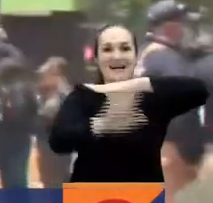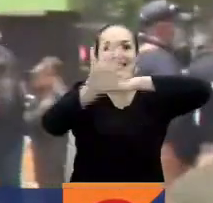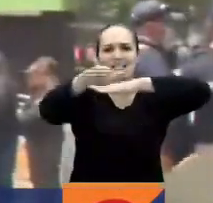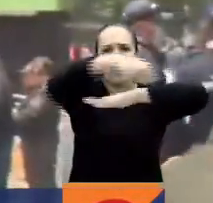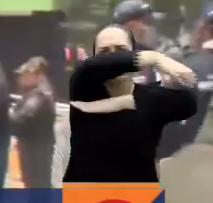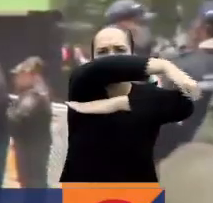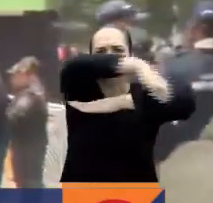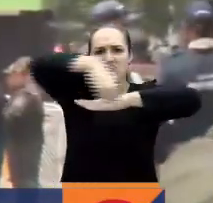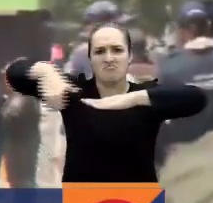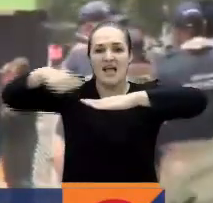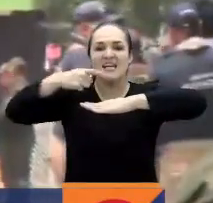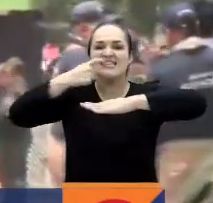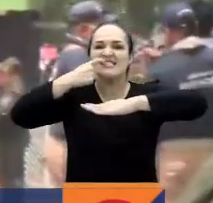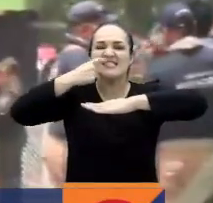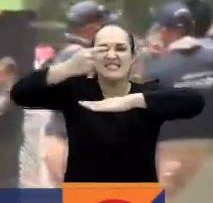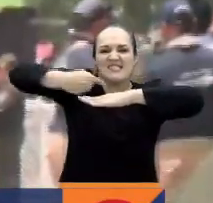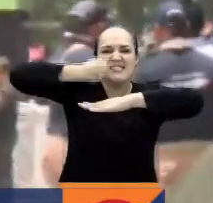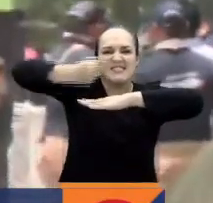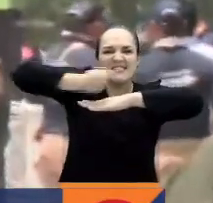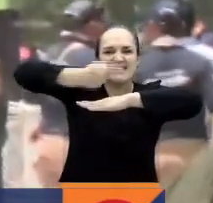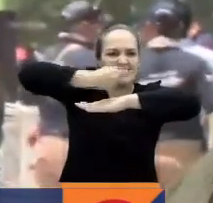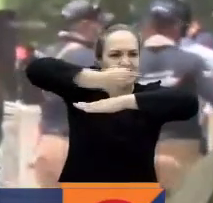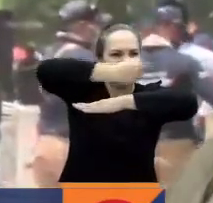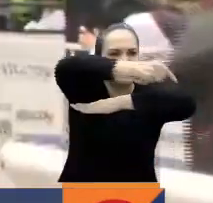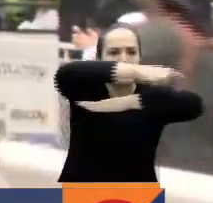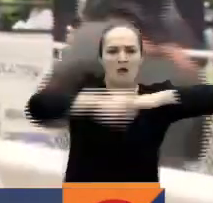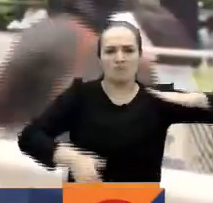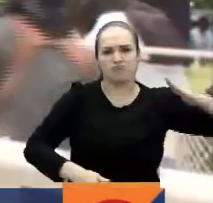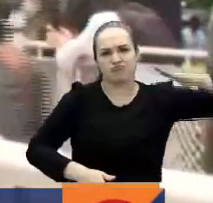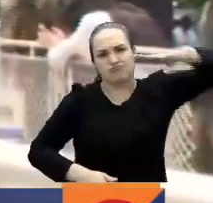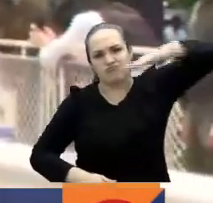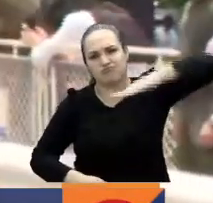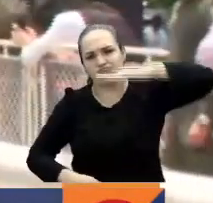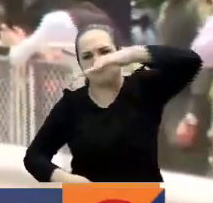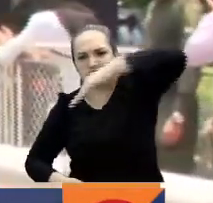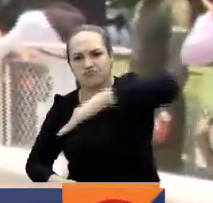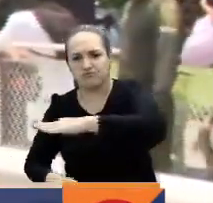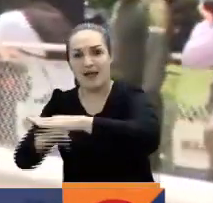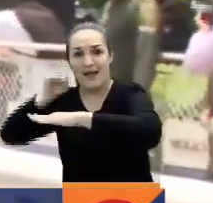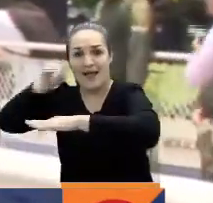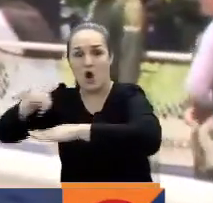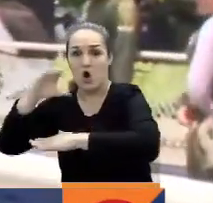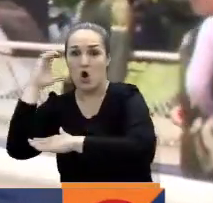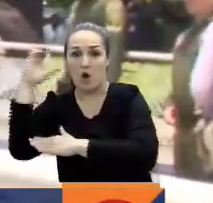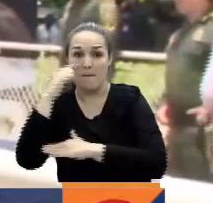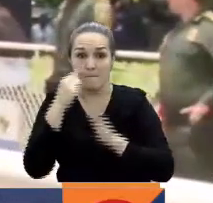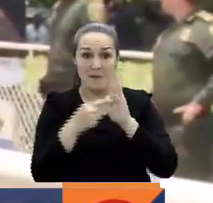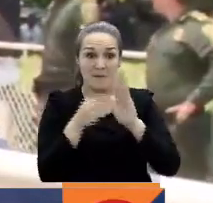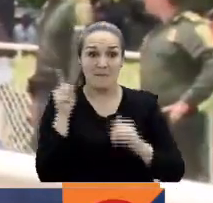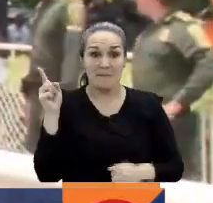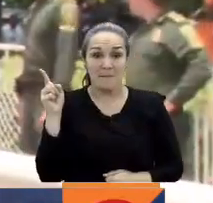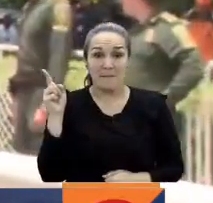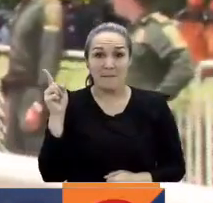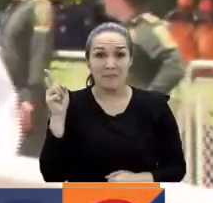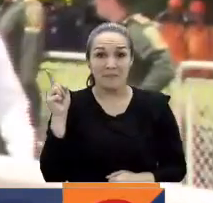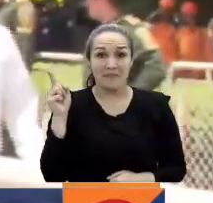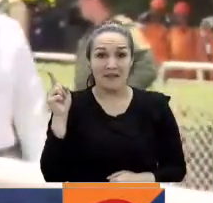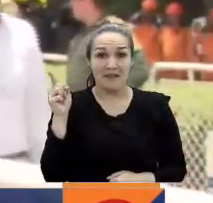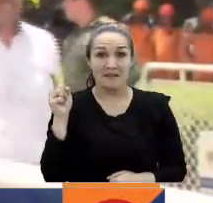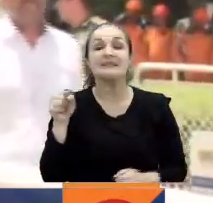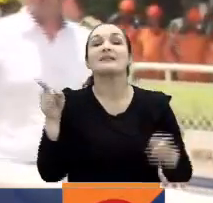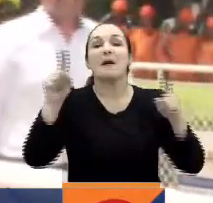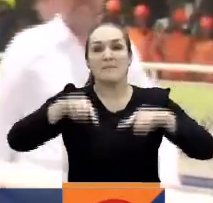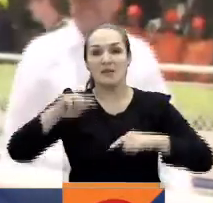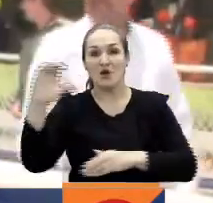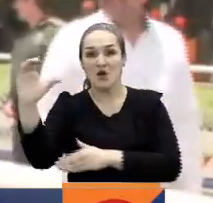de lámina, que significa ese intercambio también. Les mostramos entonces también las imágenes en este momento de ese paso de los